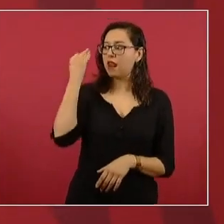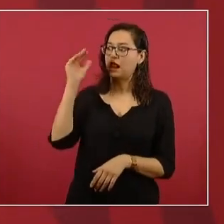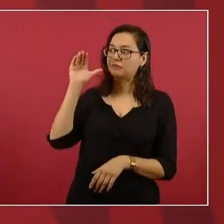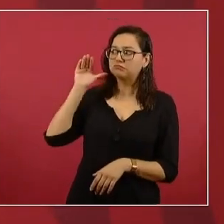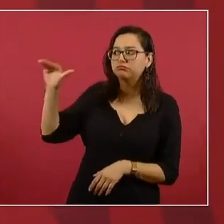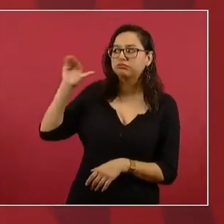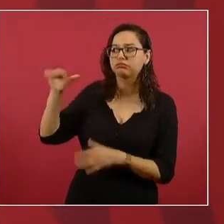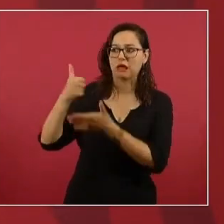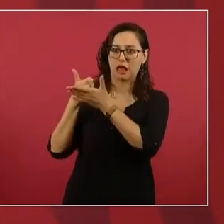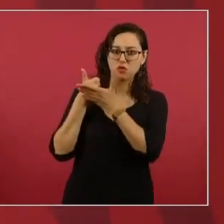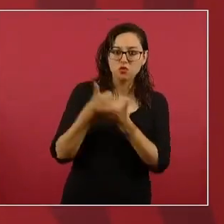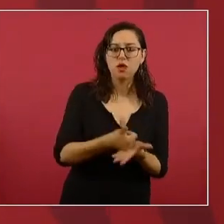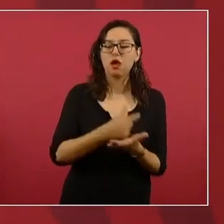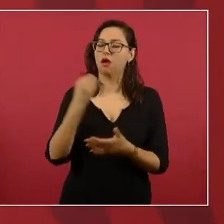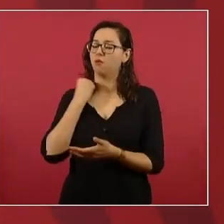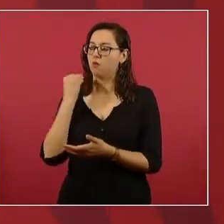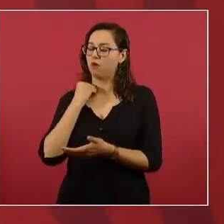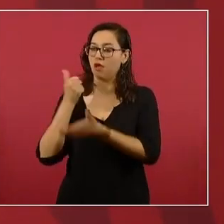privados.